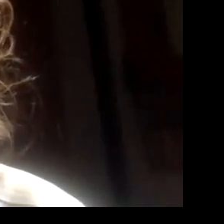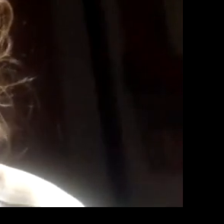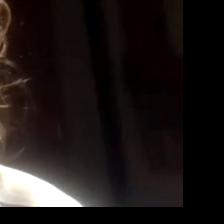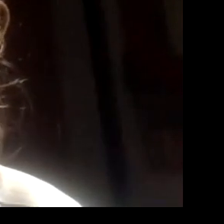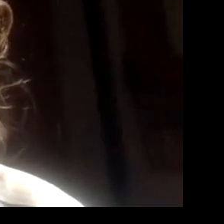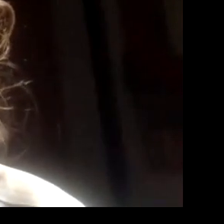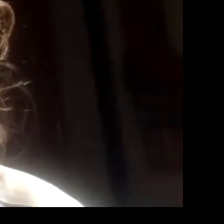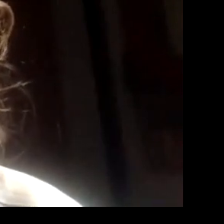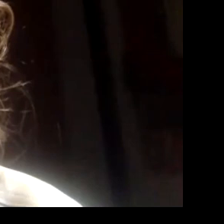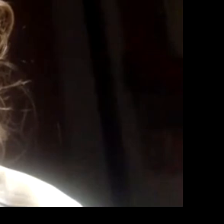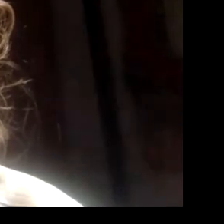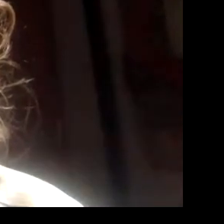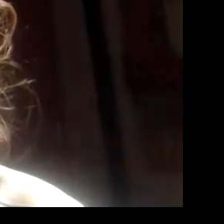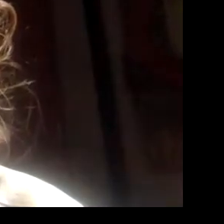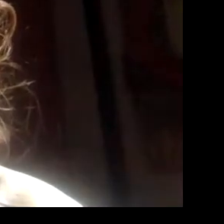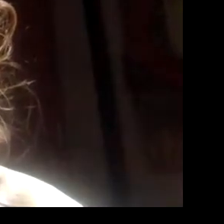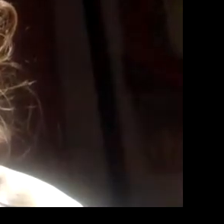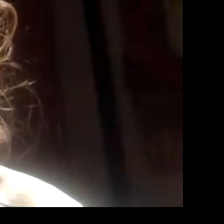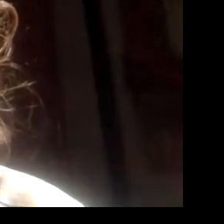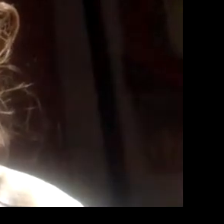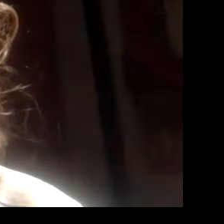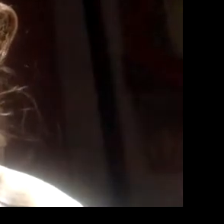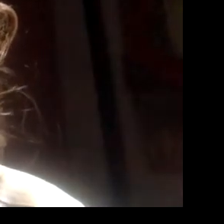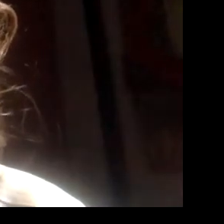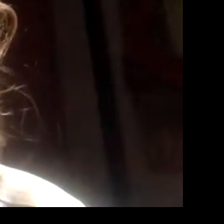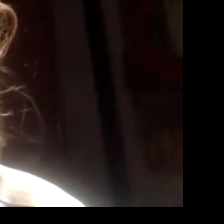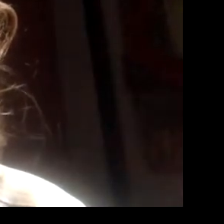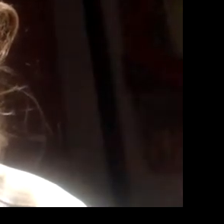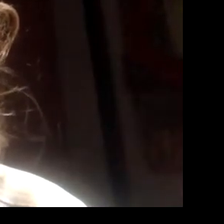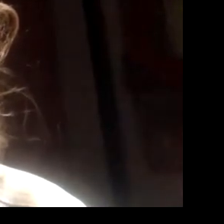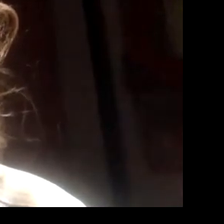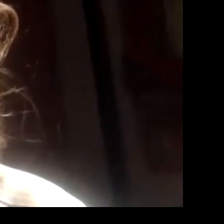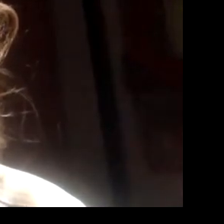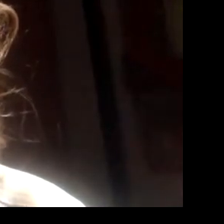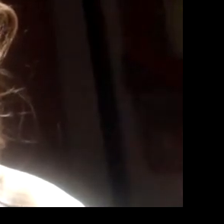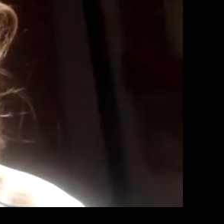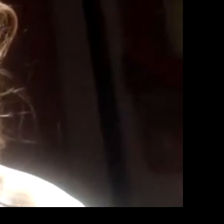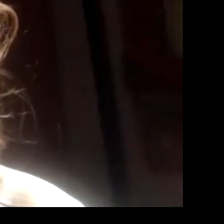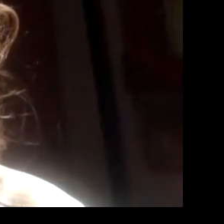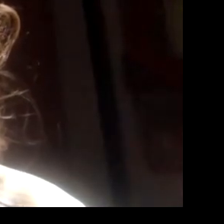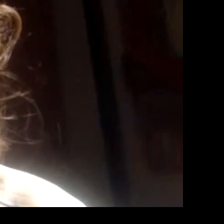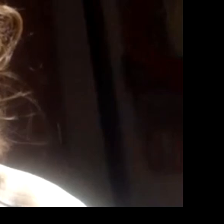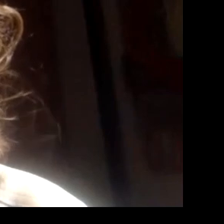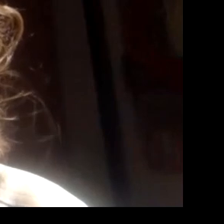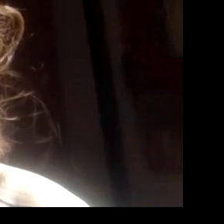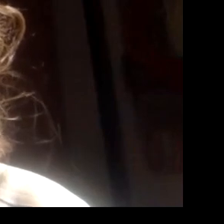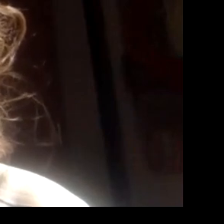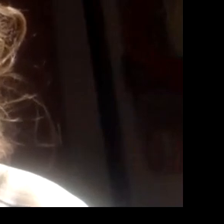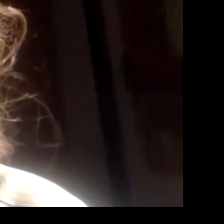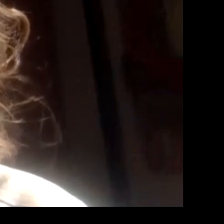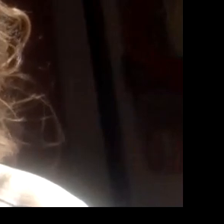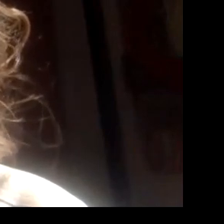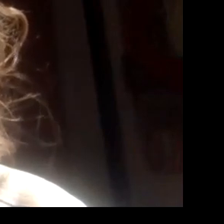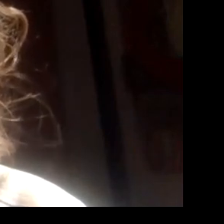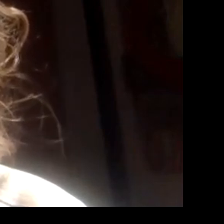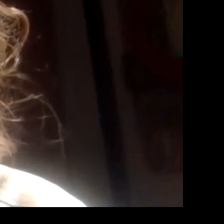me dijeron que tratara de mostrar aspectos históricos, además de eh, el trabajo que estamos haciendo